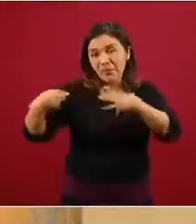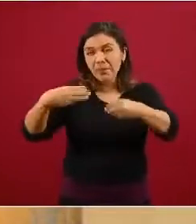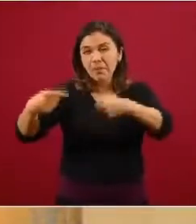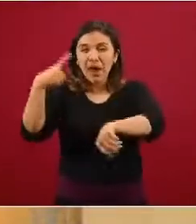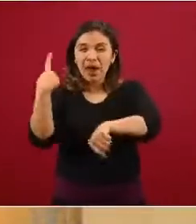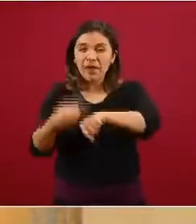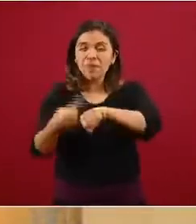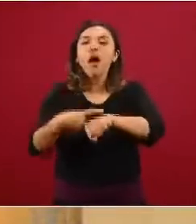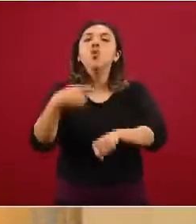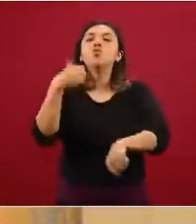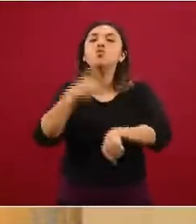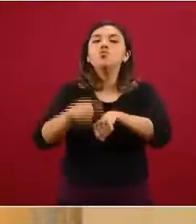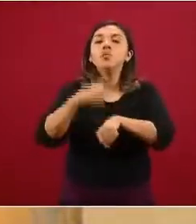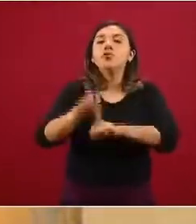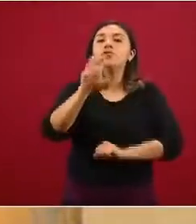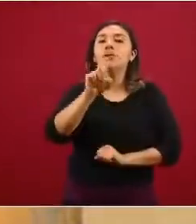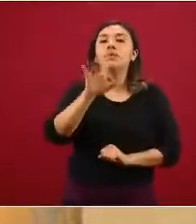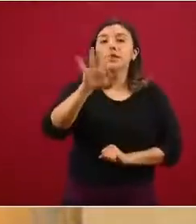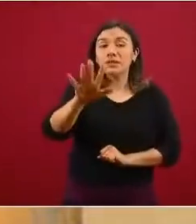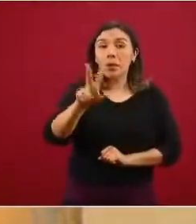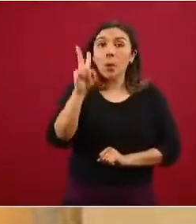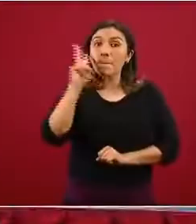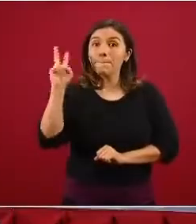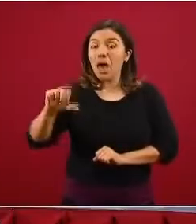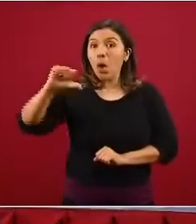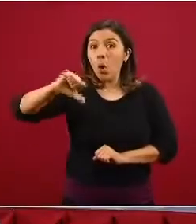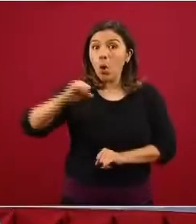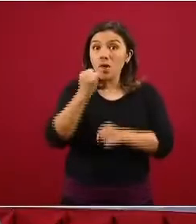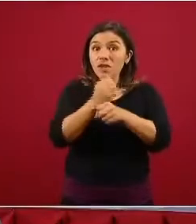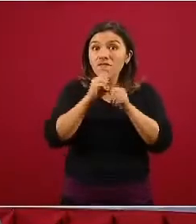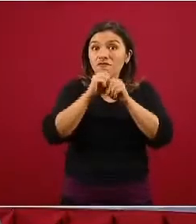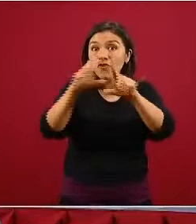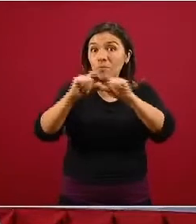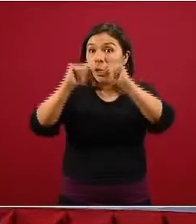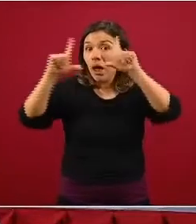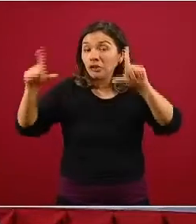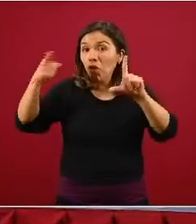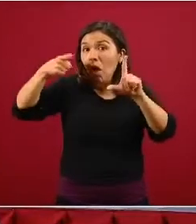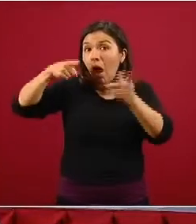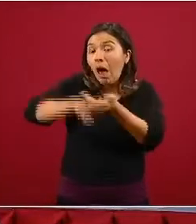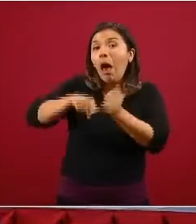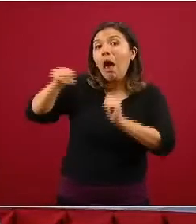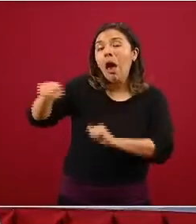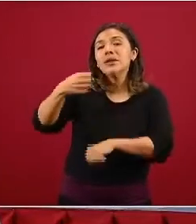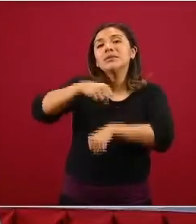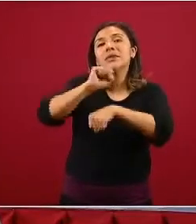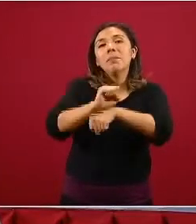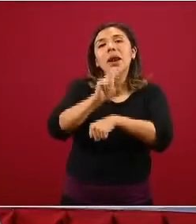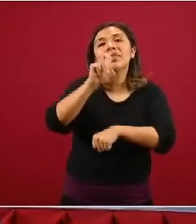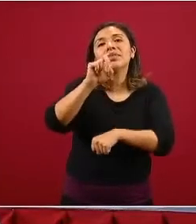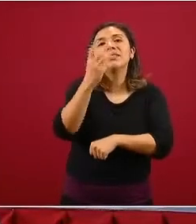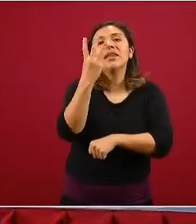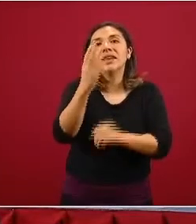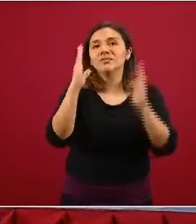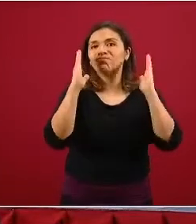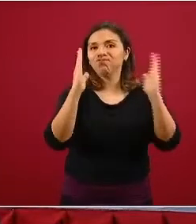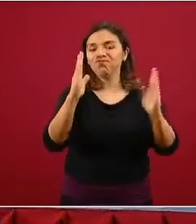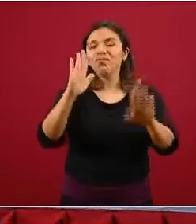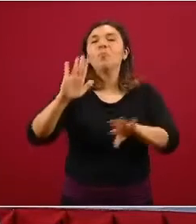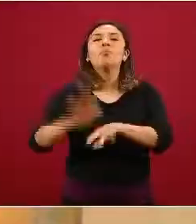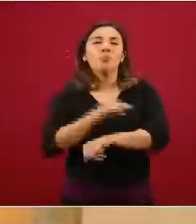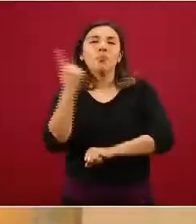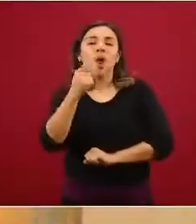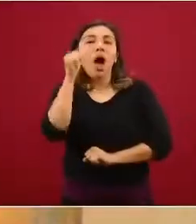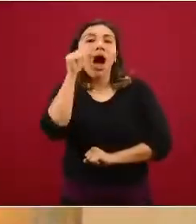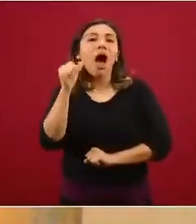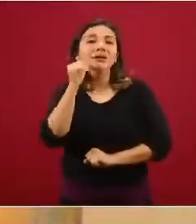número 35, por lo que los datos que vamos a ver ahora incluirán la semana número 33, dado